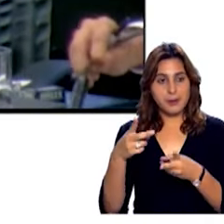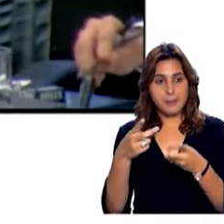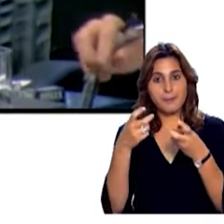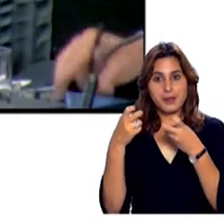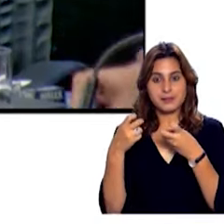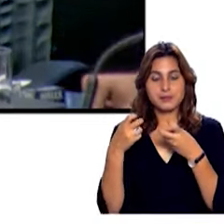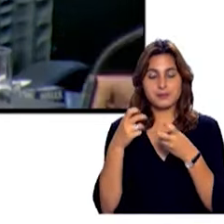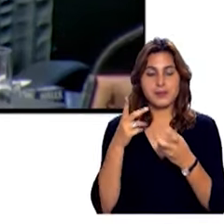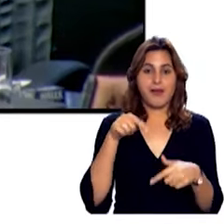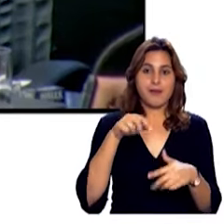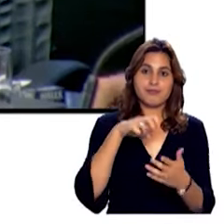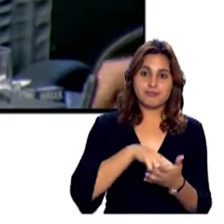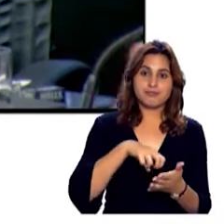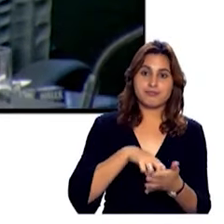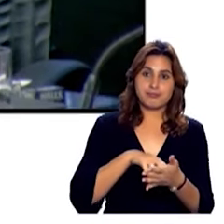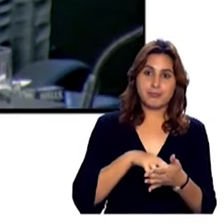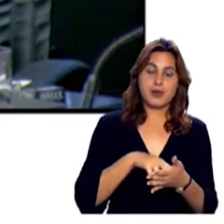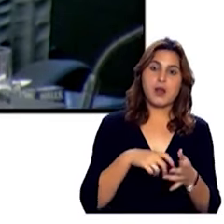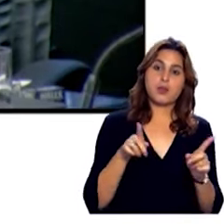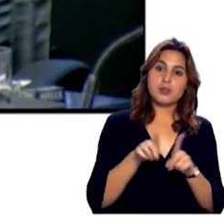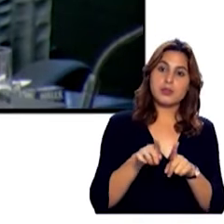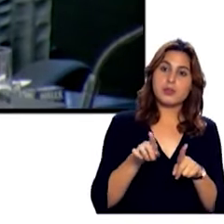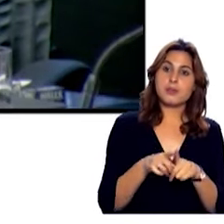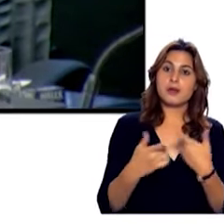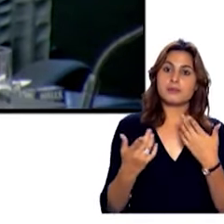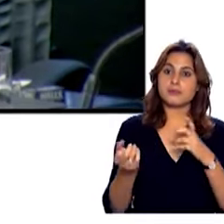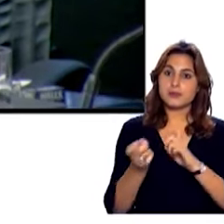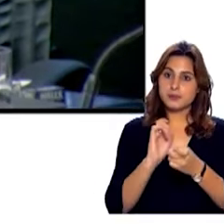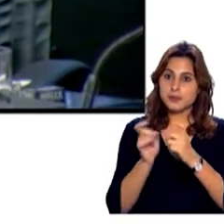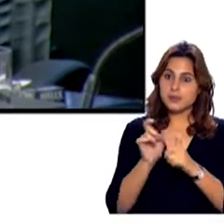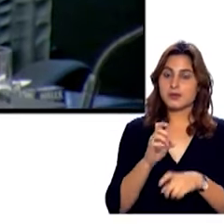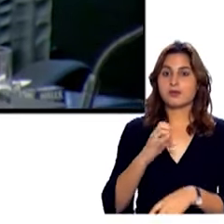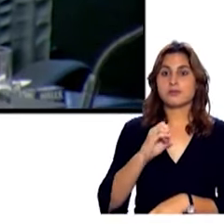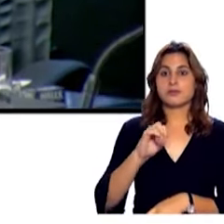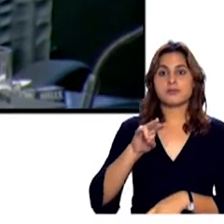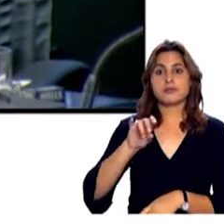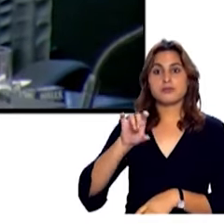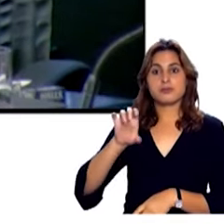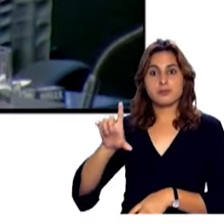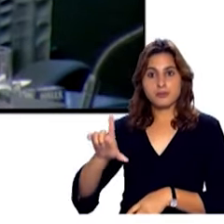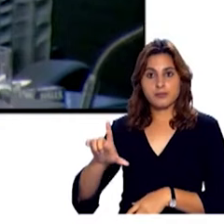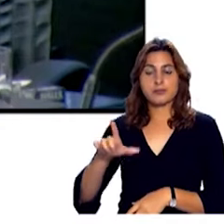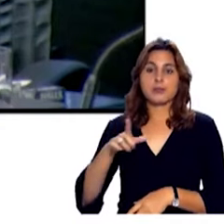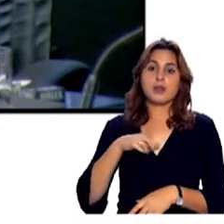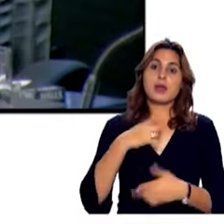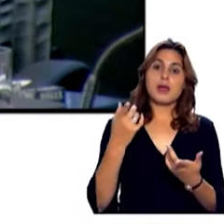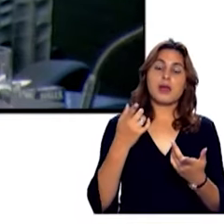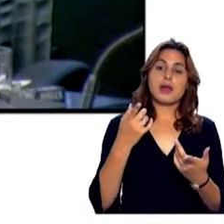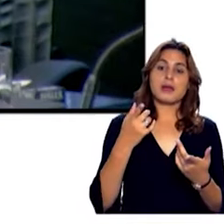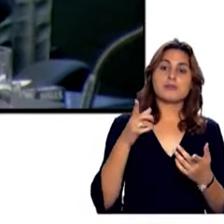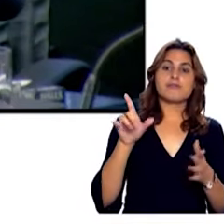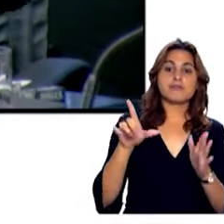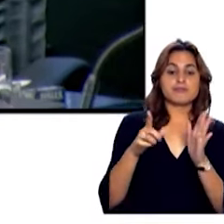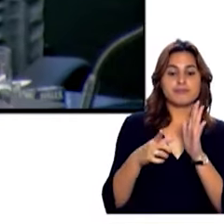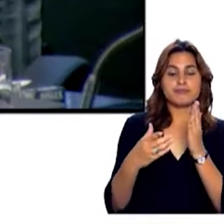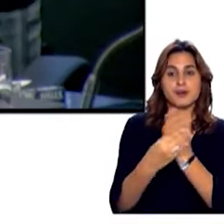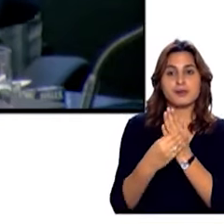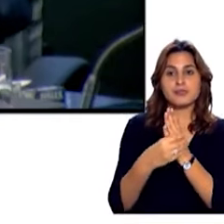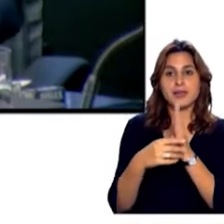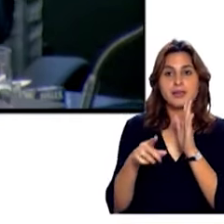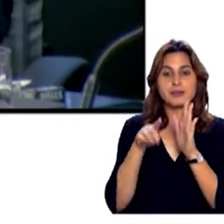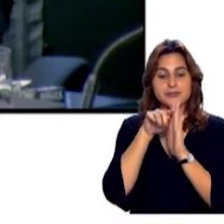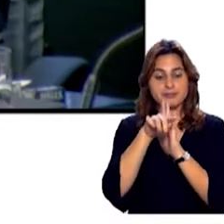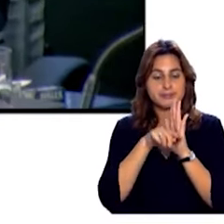administrativo Y en las demás jurisdicciones el sistema de filtros es menos exigente o menos detallado porque se BASA